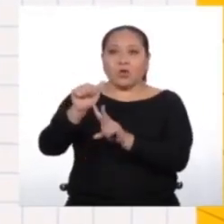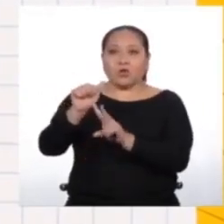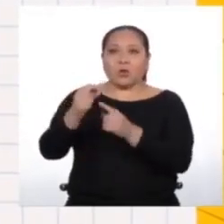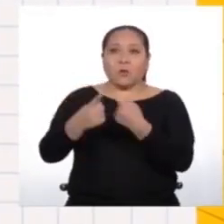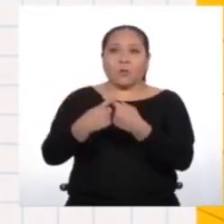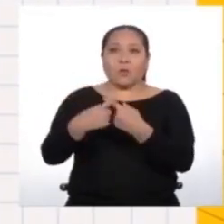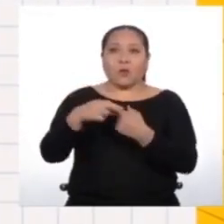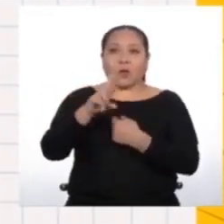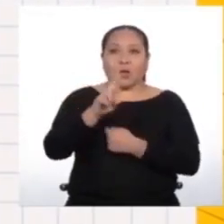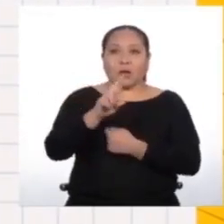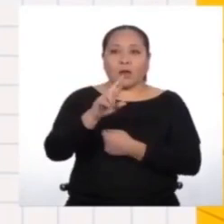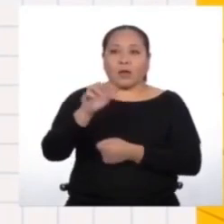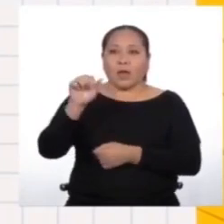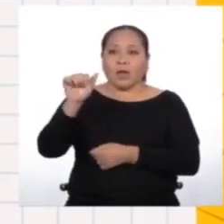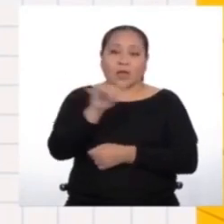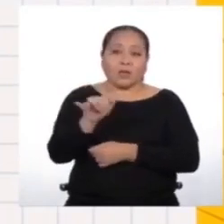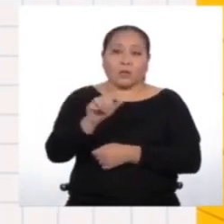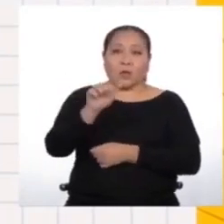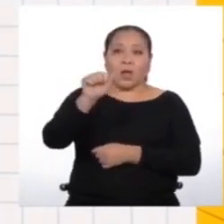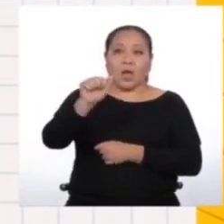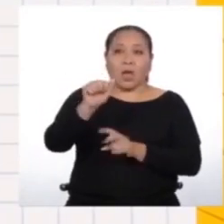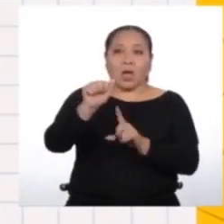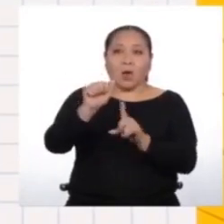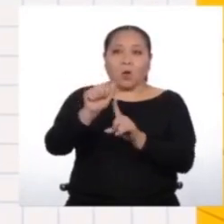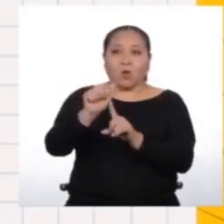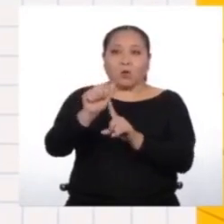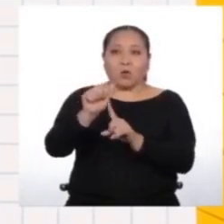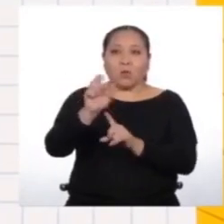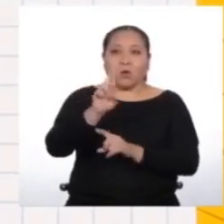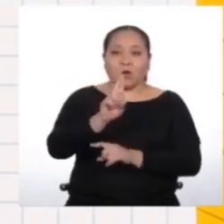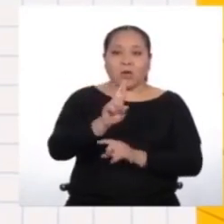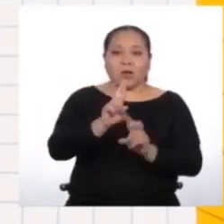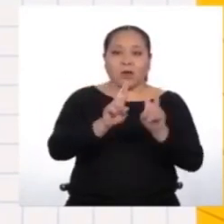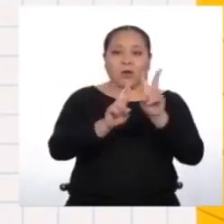es igual a su vez a A sub 1 por R cuadrado.